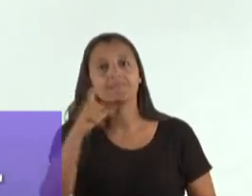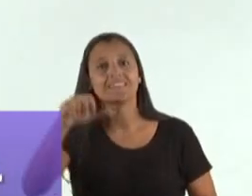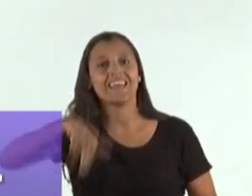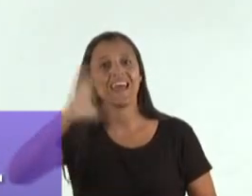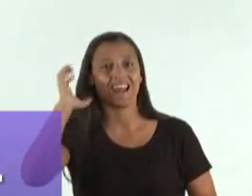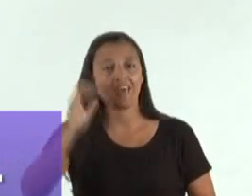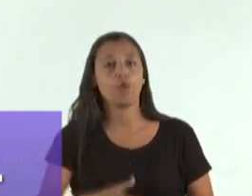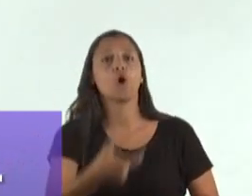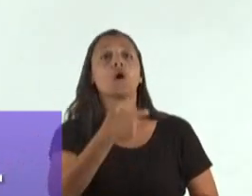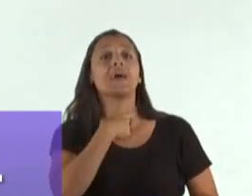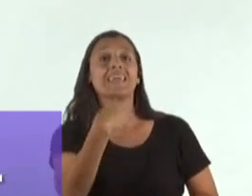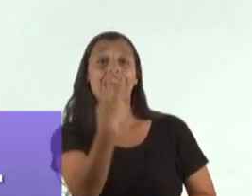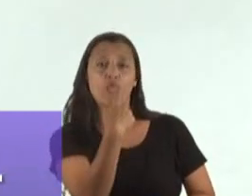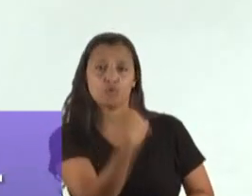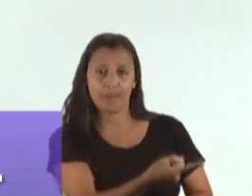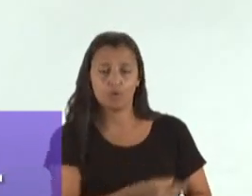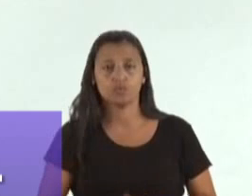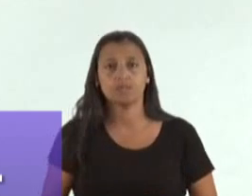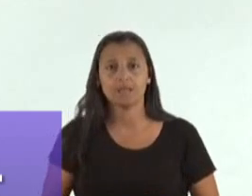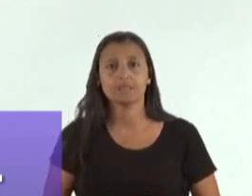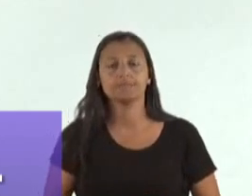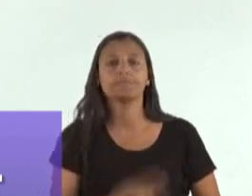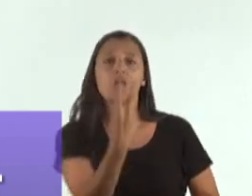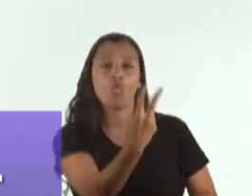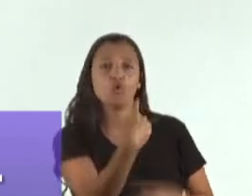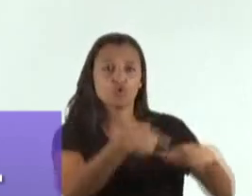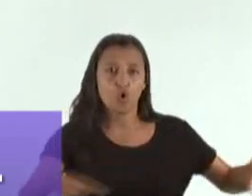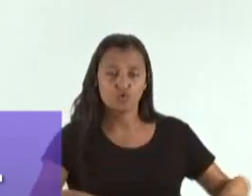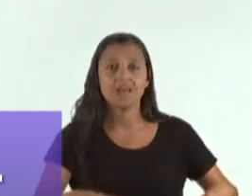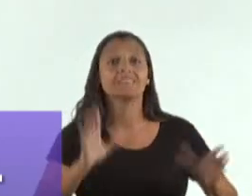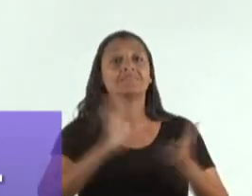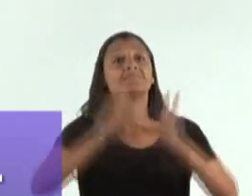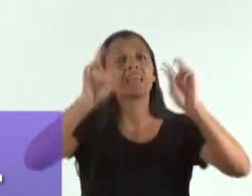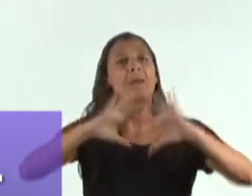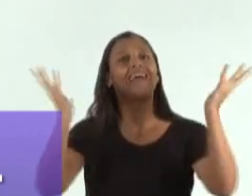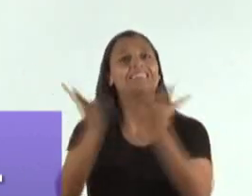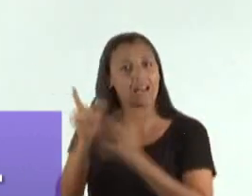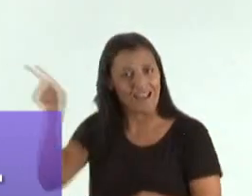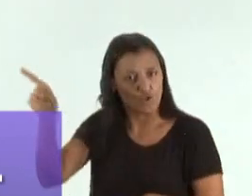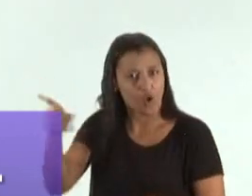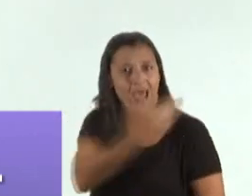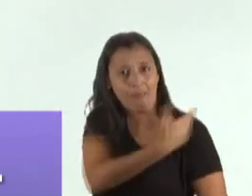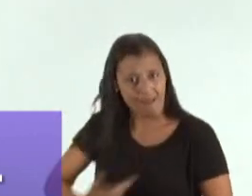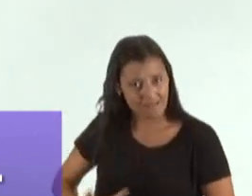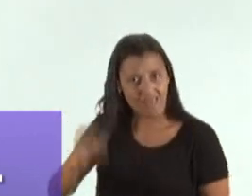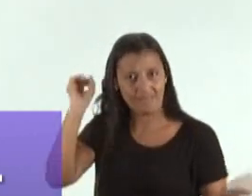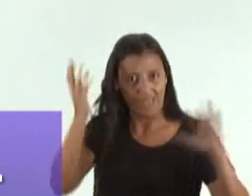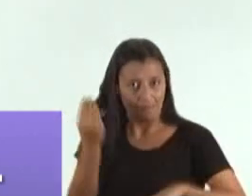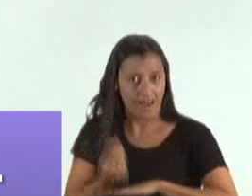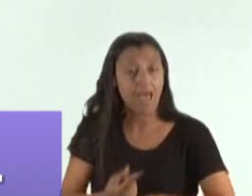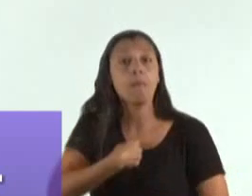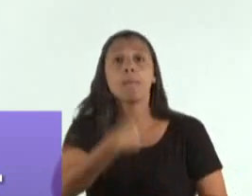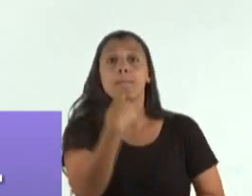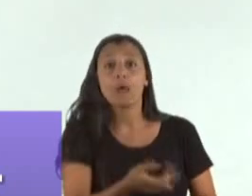Radio. Le quiero hacer dos consultas, dos definiciones, temas internacionales de la agenda del presidente. Preguntarle acerca en el marco de